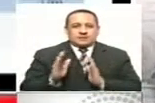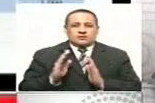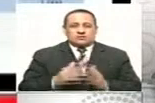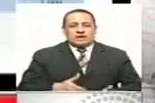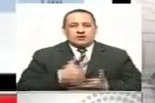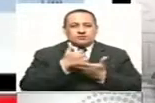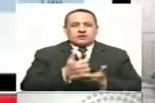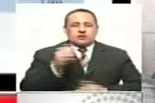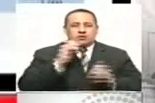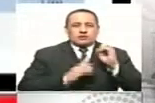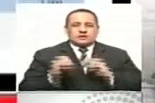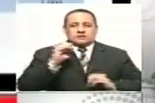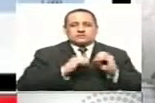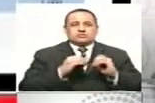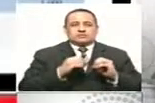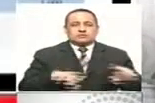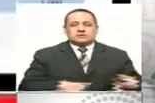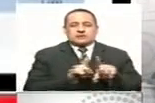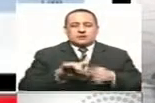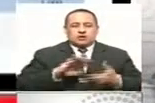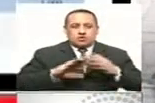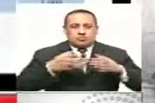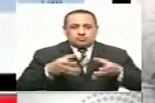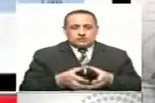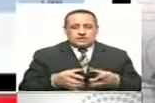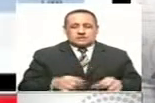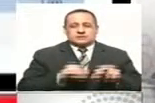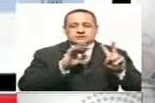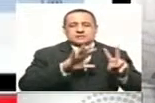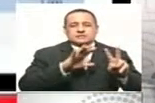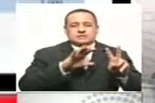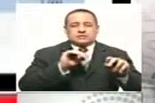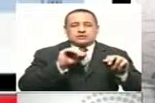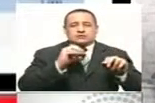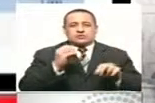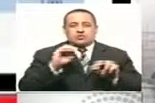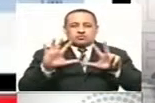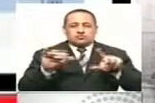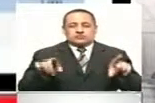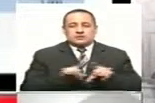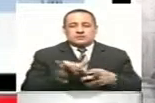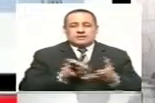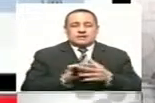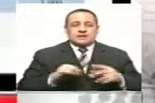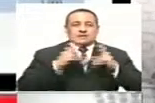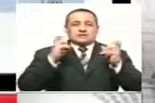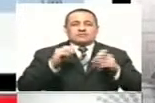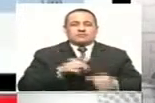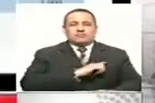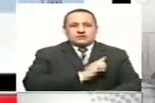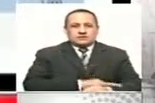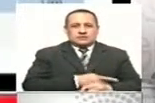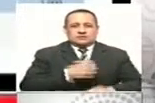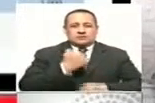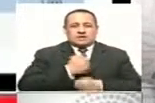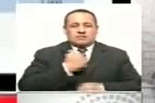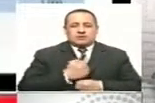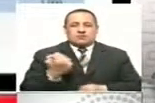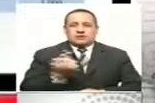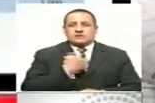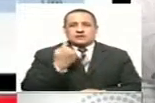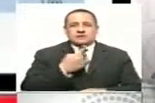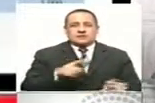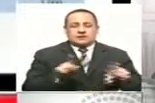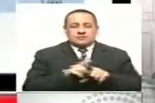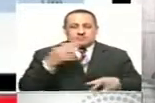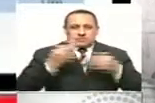asistir organizaciones comunales, 708 por lo menos, en el tema de fortalecimiento institucional y de capacidades